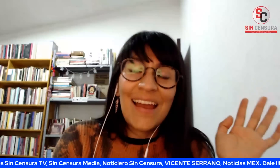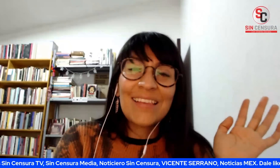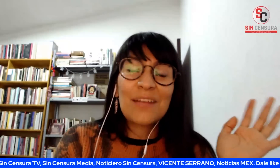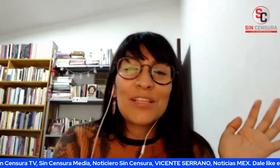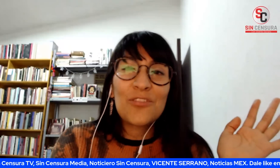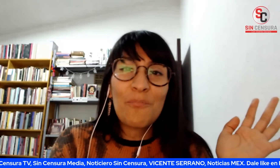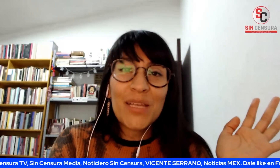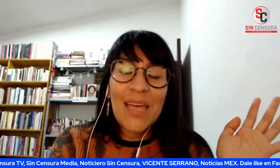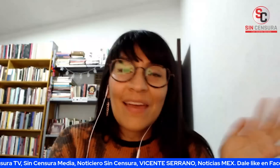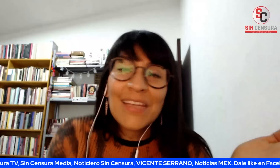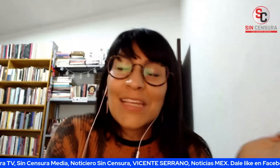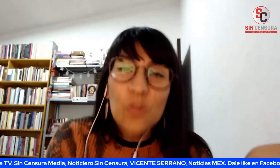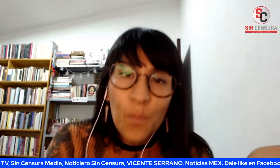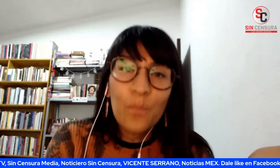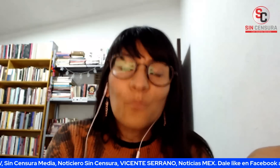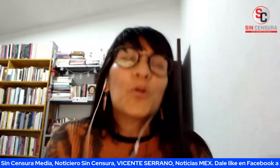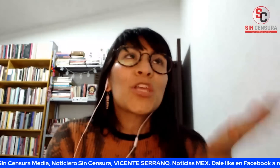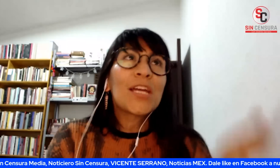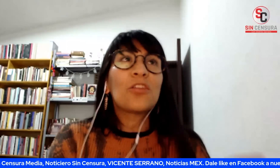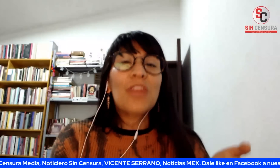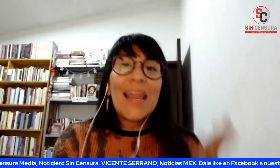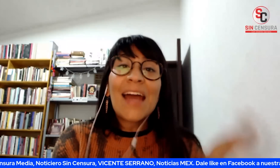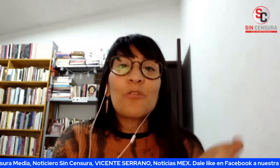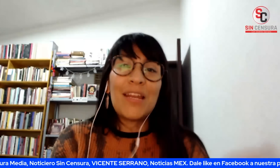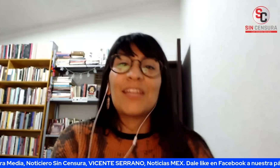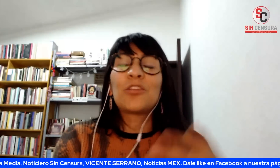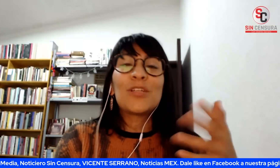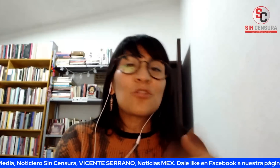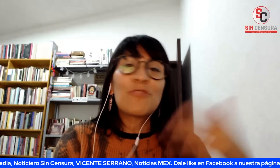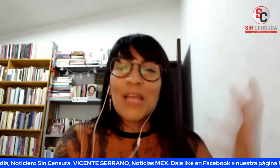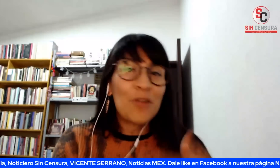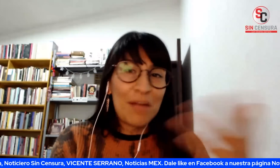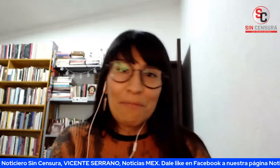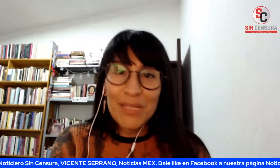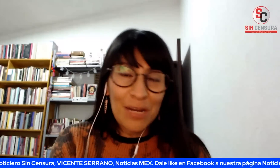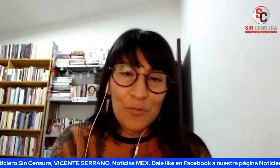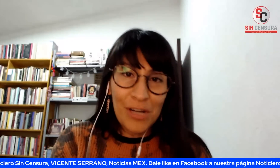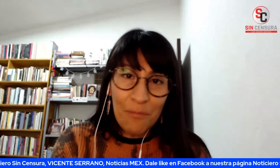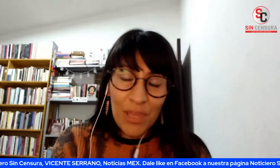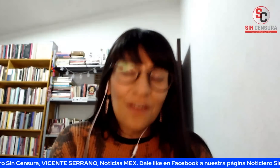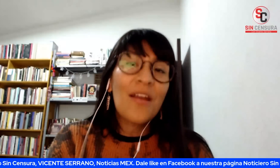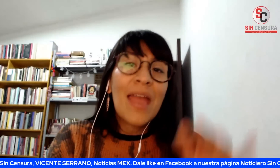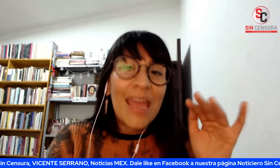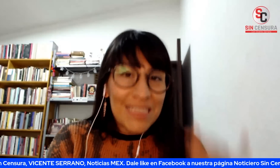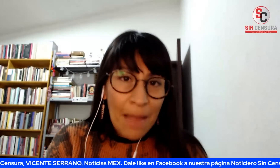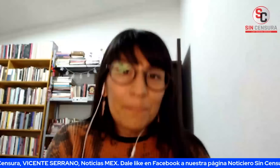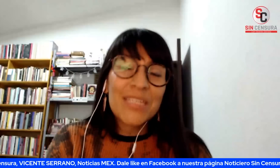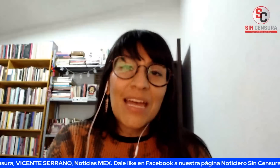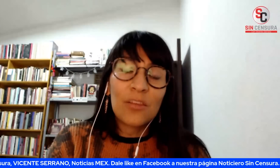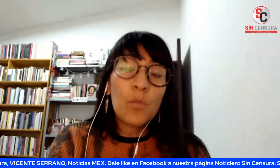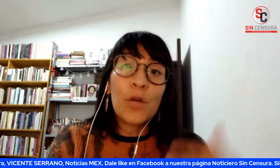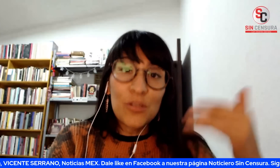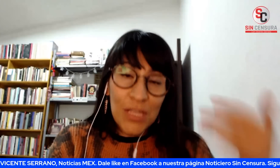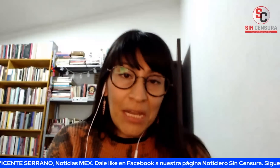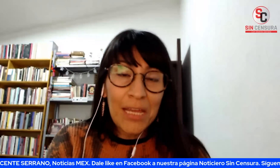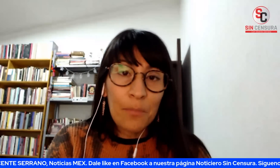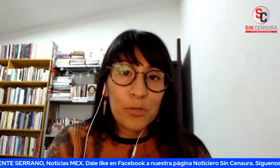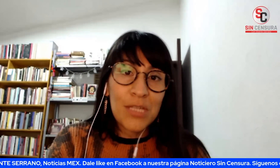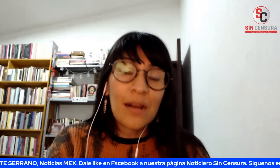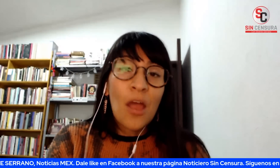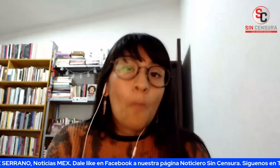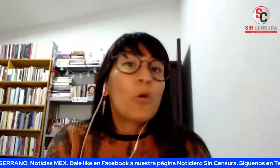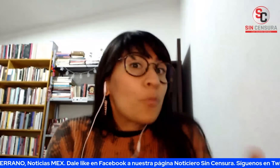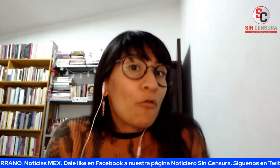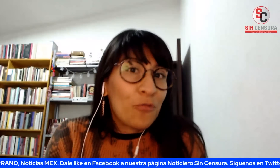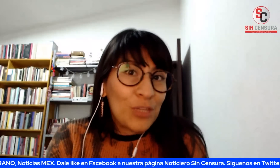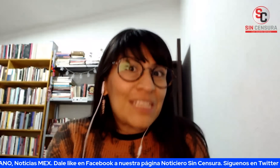en la intervención pasada, que es un proyecto de largo aliento. Esto no es algo que va a pasar muy rápido, está empezando, y por eso se tiene que